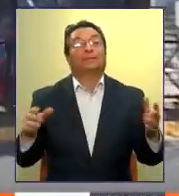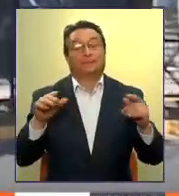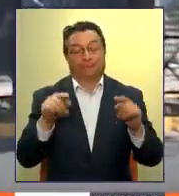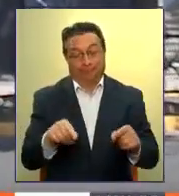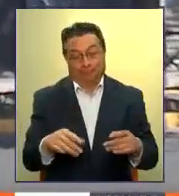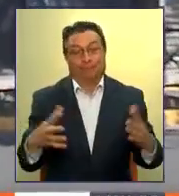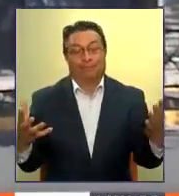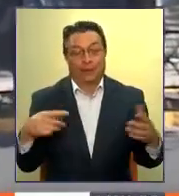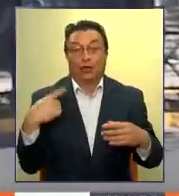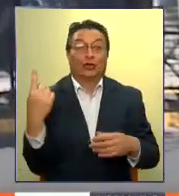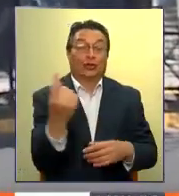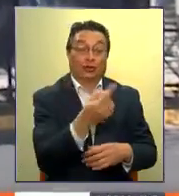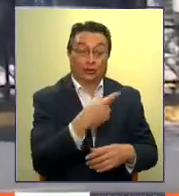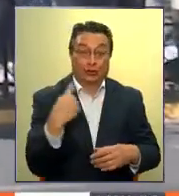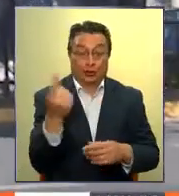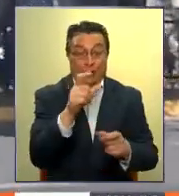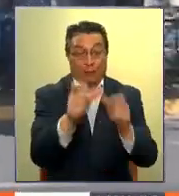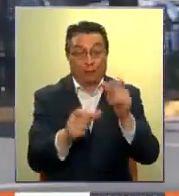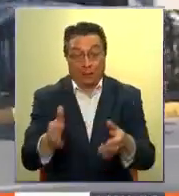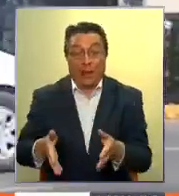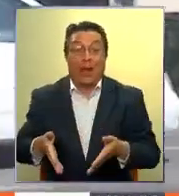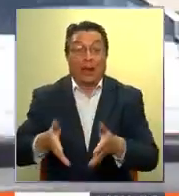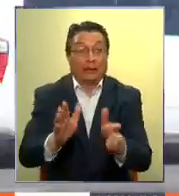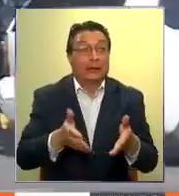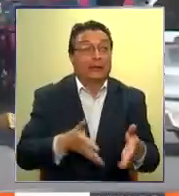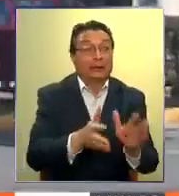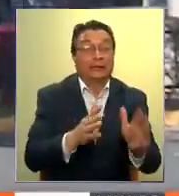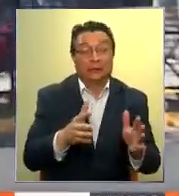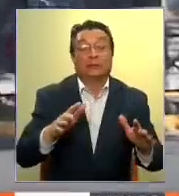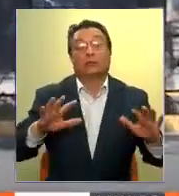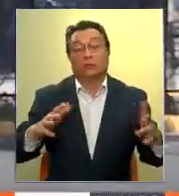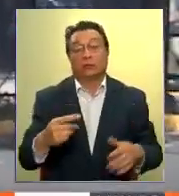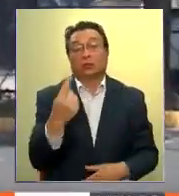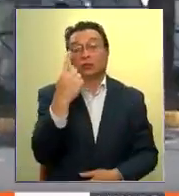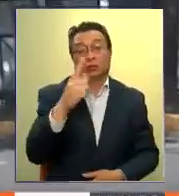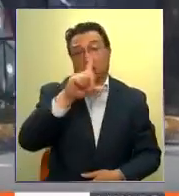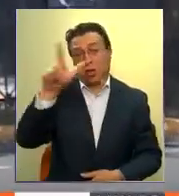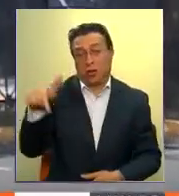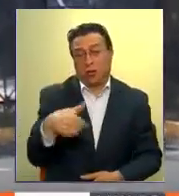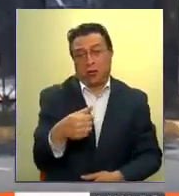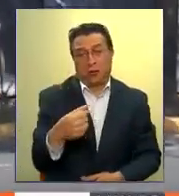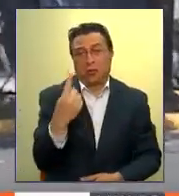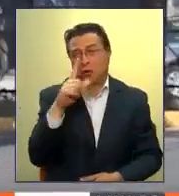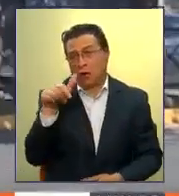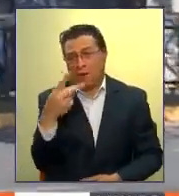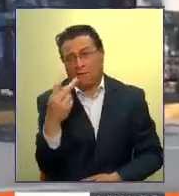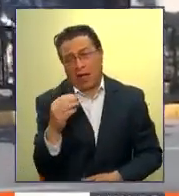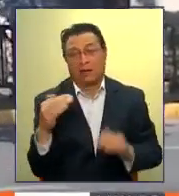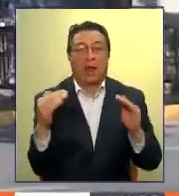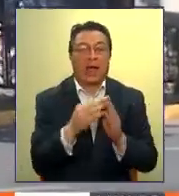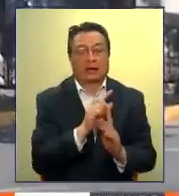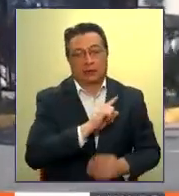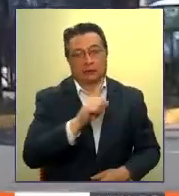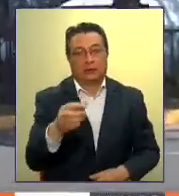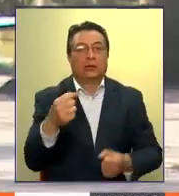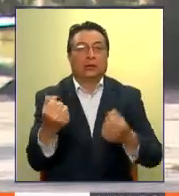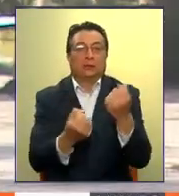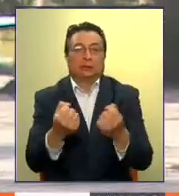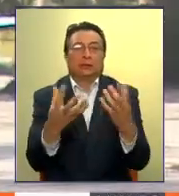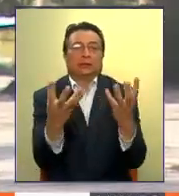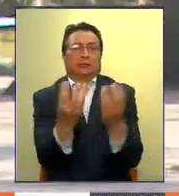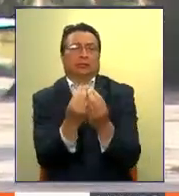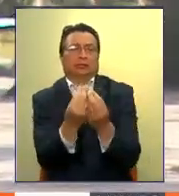mamá feliz va a salir toda la gente a la calle y por lo menos voy a ser una hora 20 minuto en llegar a la casa porque la microonda y más llena